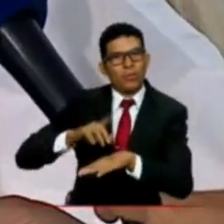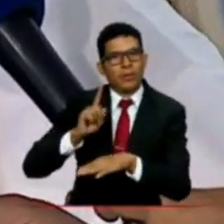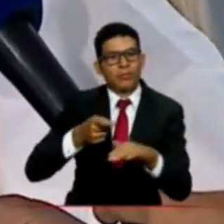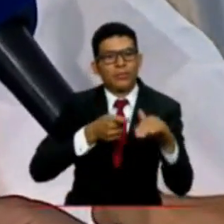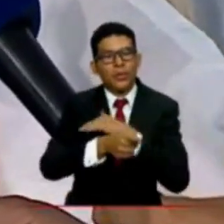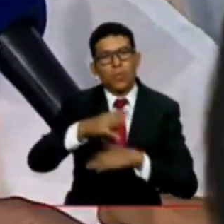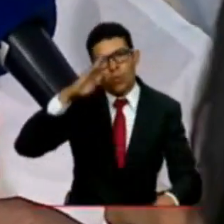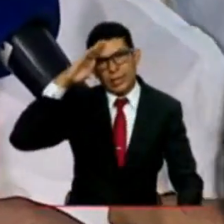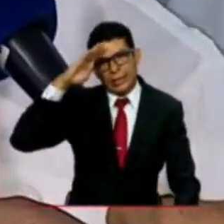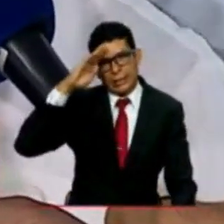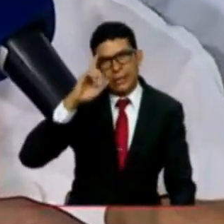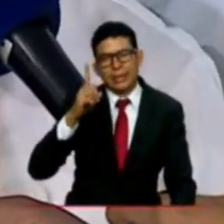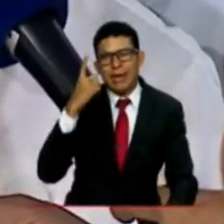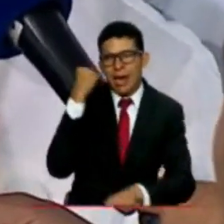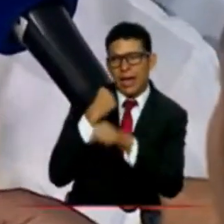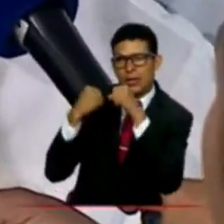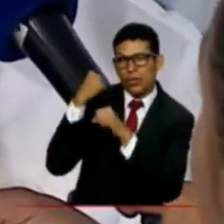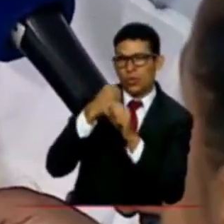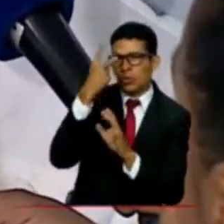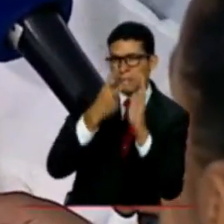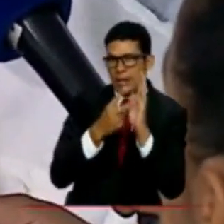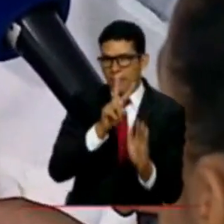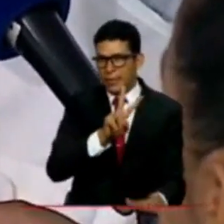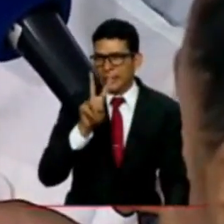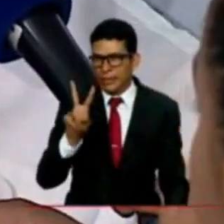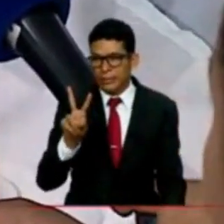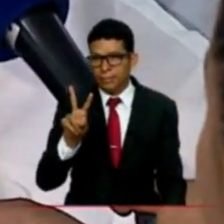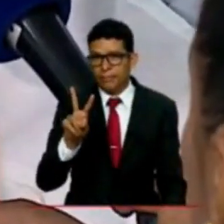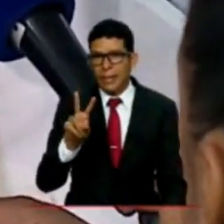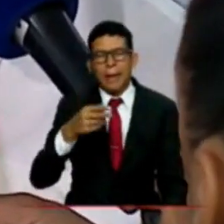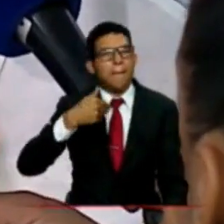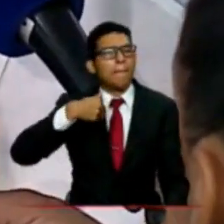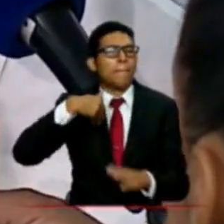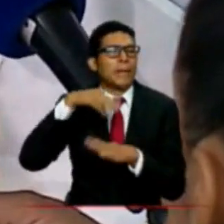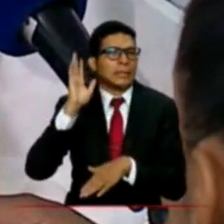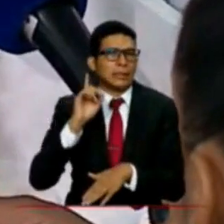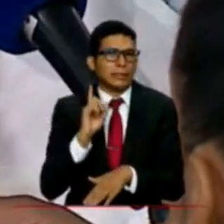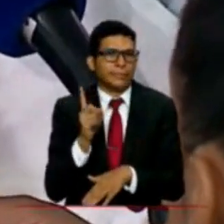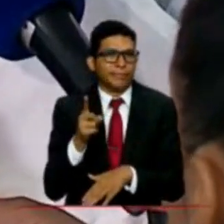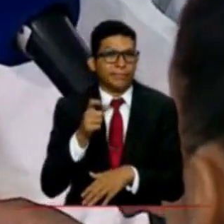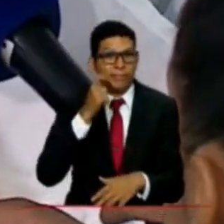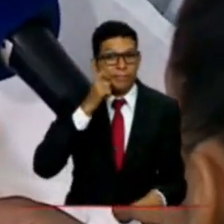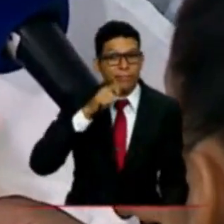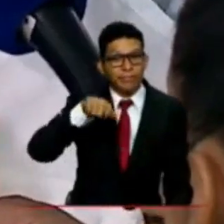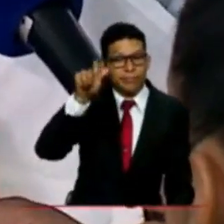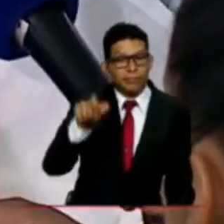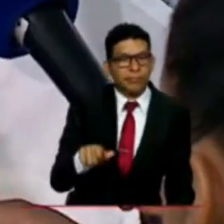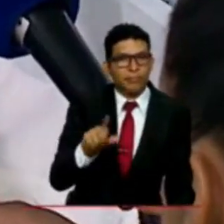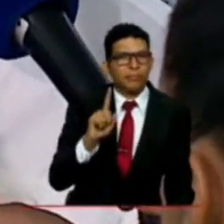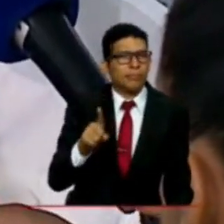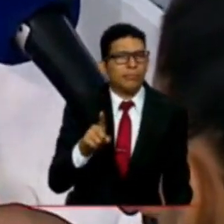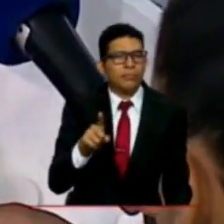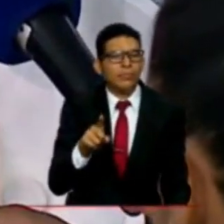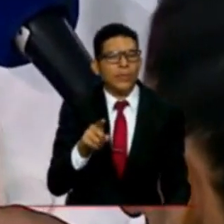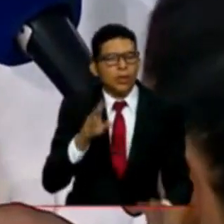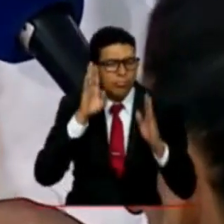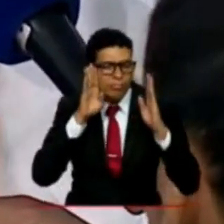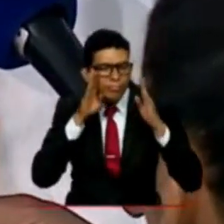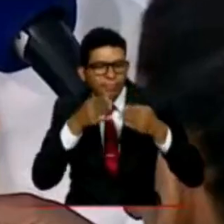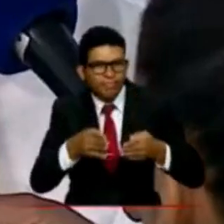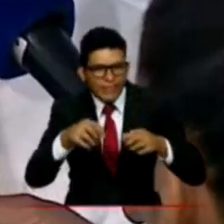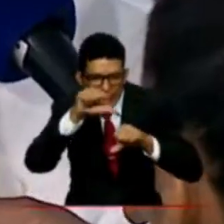asesinato de un policía en el año 2022, pero sobre todo pues es una persona dedicada a